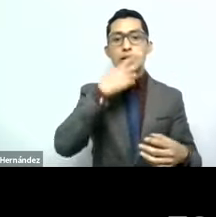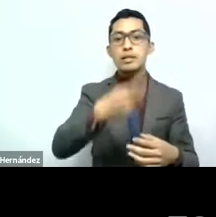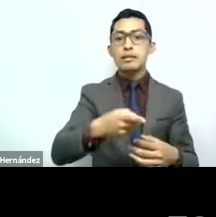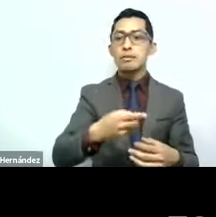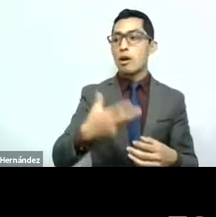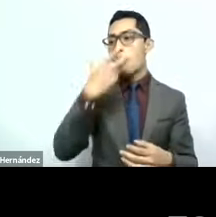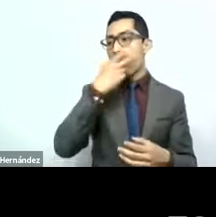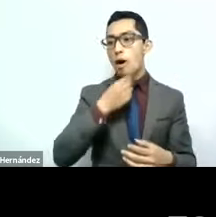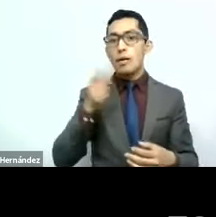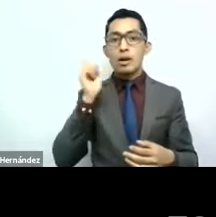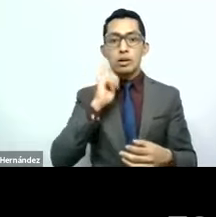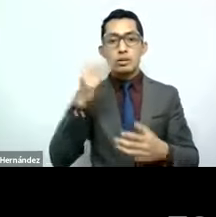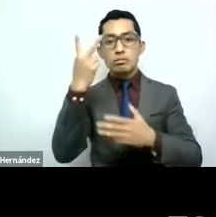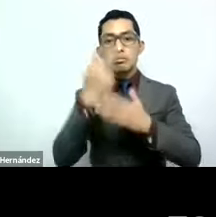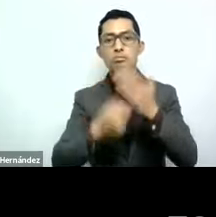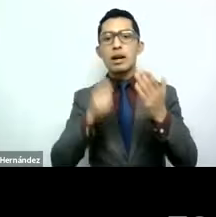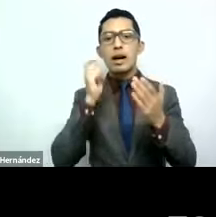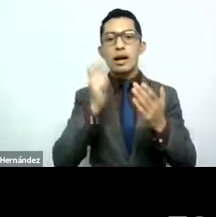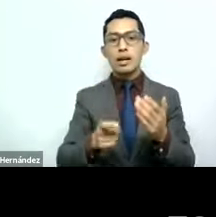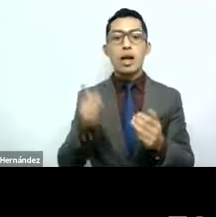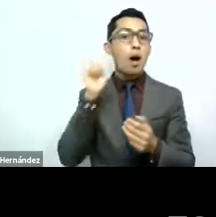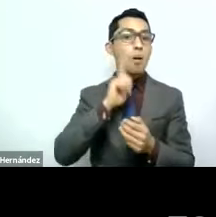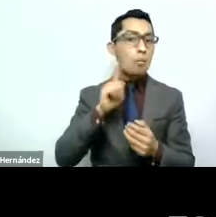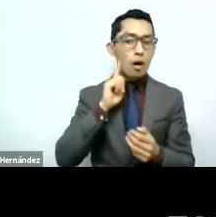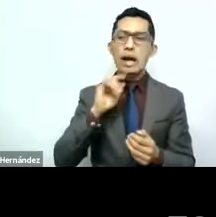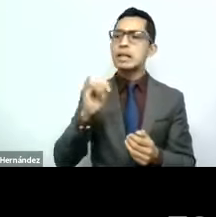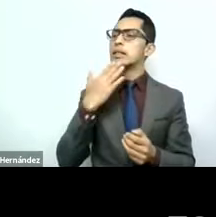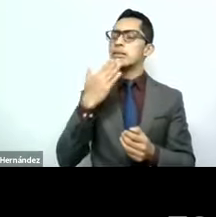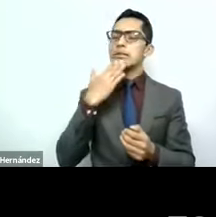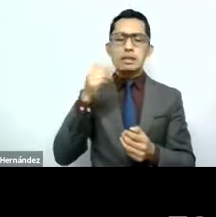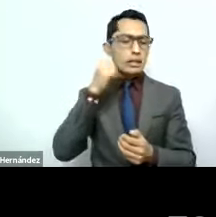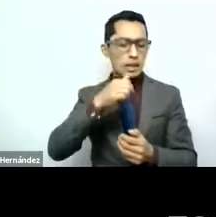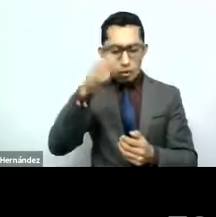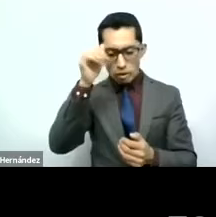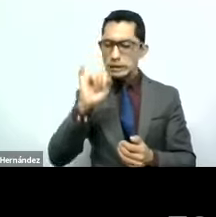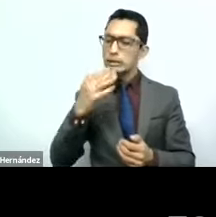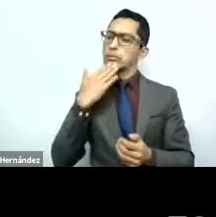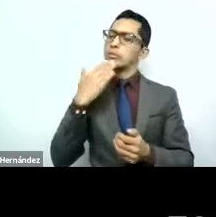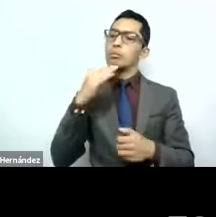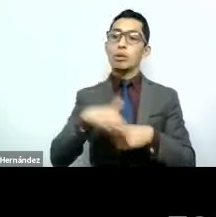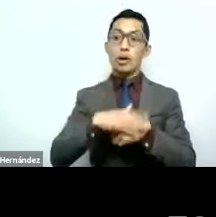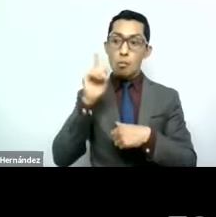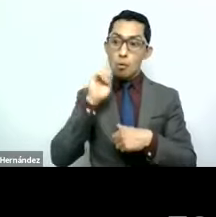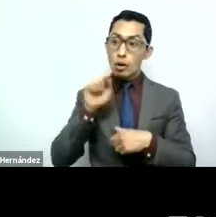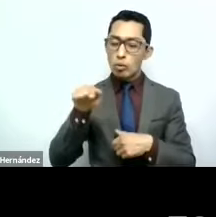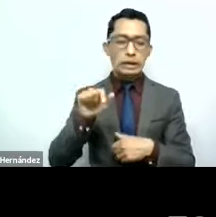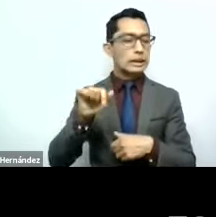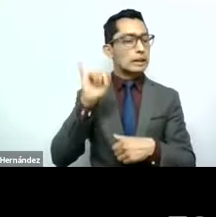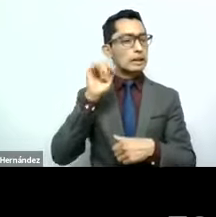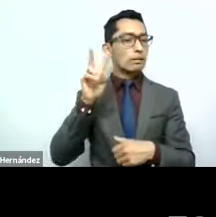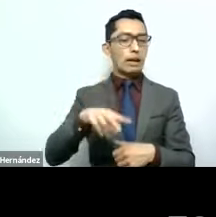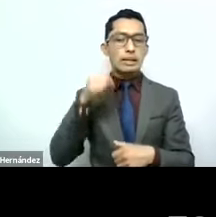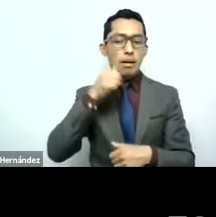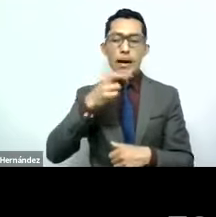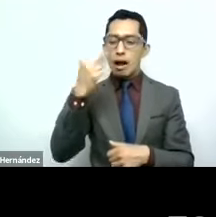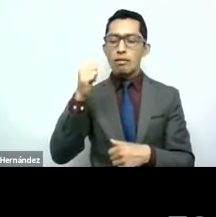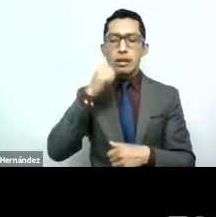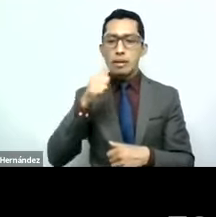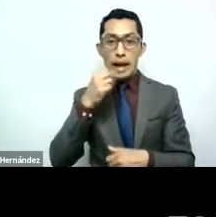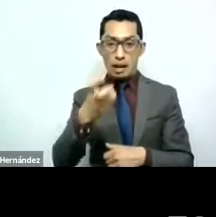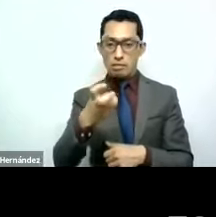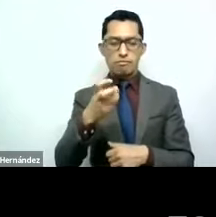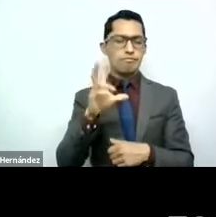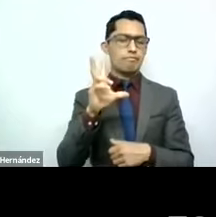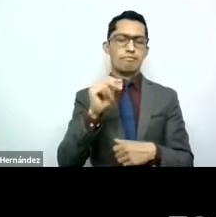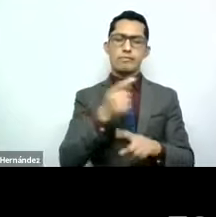género implica darles la razón a las mujeres siempre por el simple hecho de ser mujeres. Y esto no es así. De hecho, ya ha habido amplio